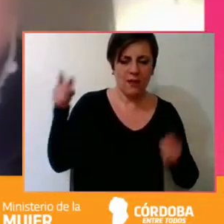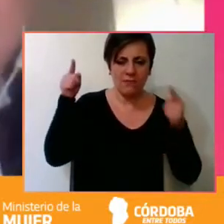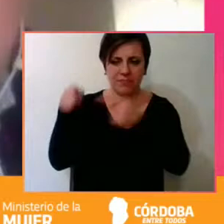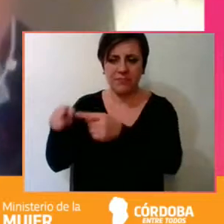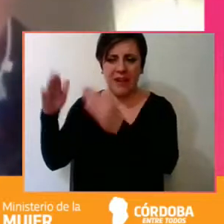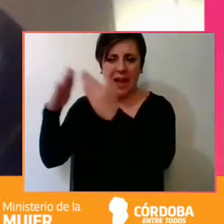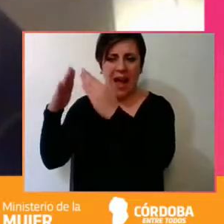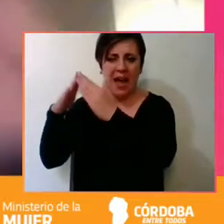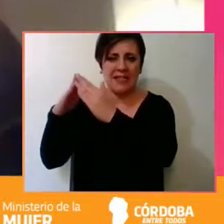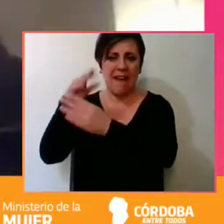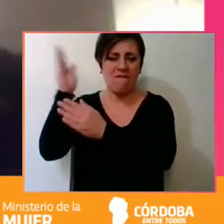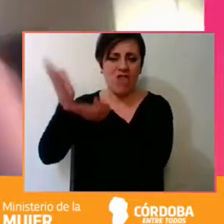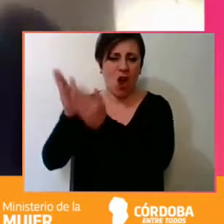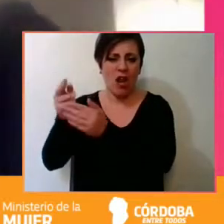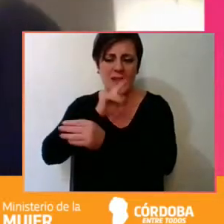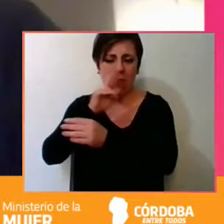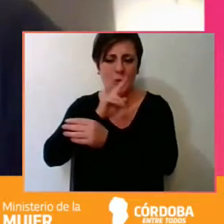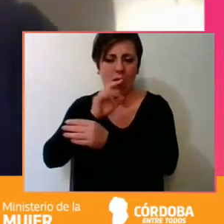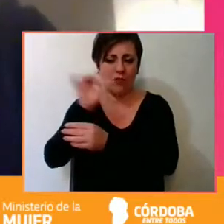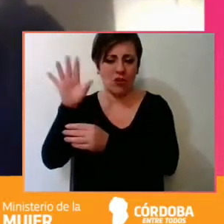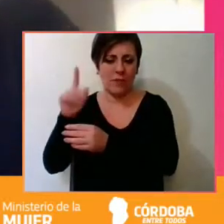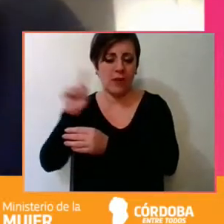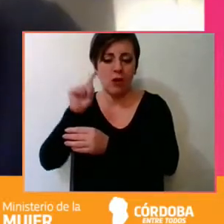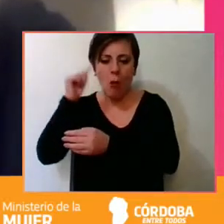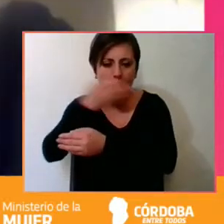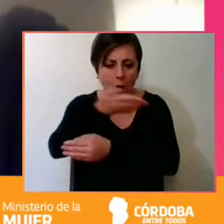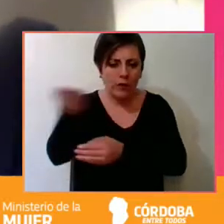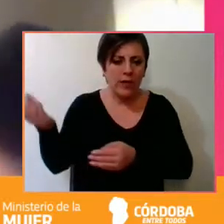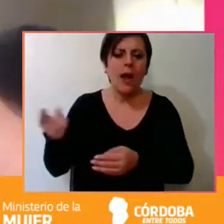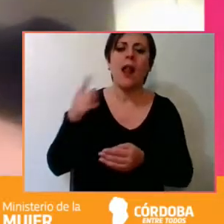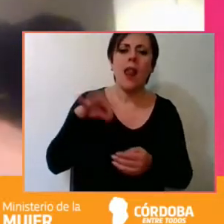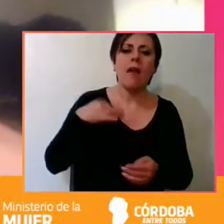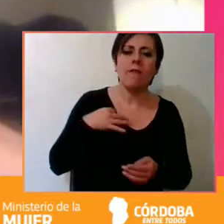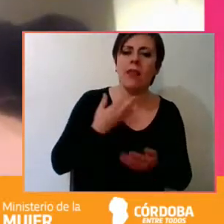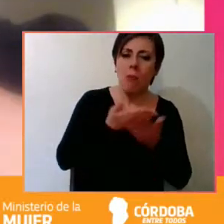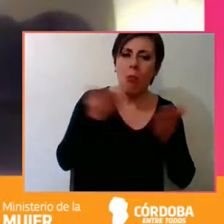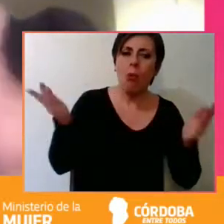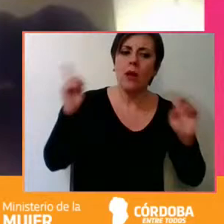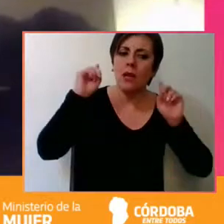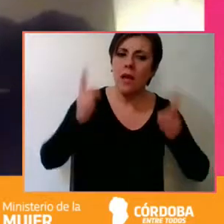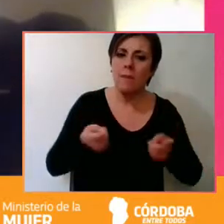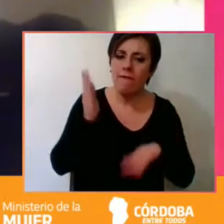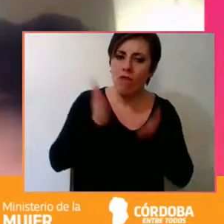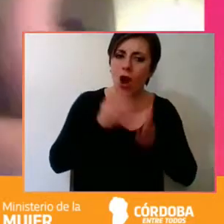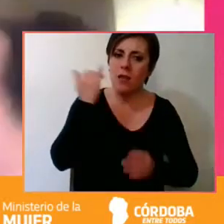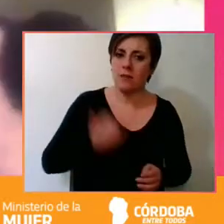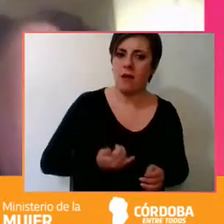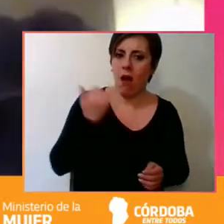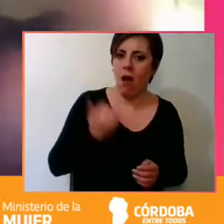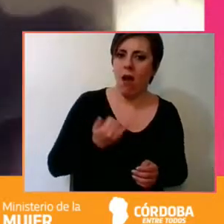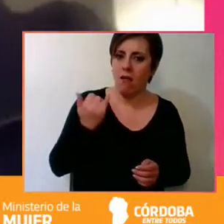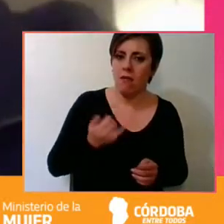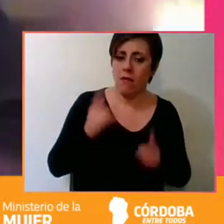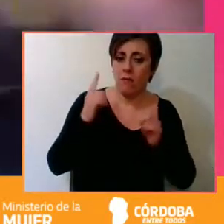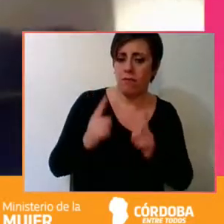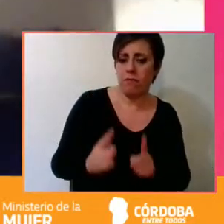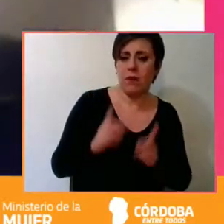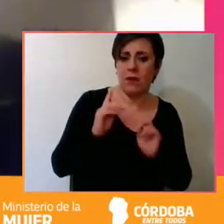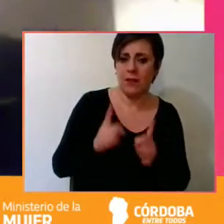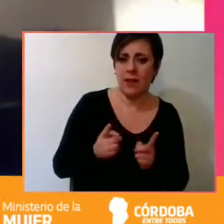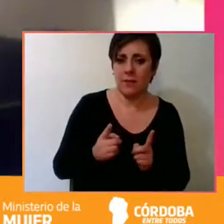hogar, centrar cómo el espacio público, en la vida pública, esta violencia se perpetuaba y que era misión